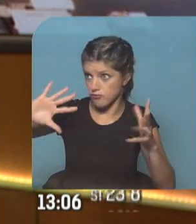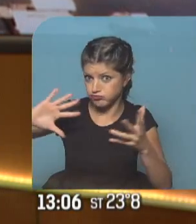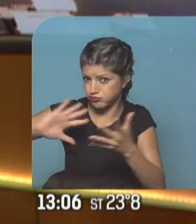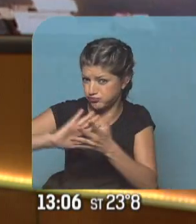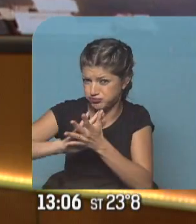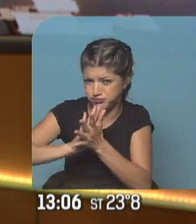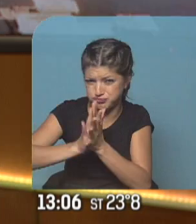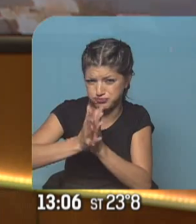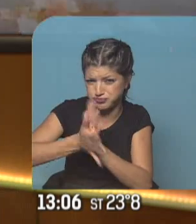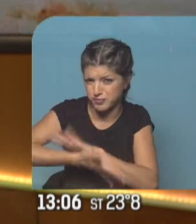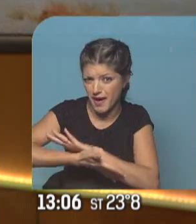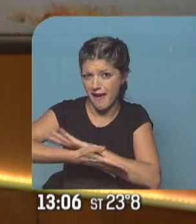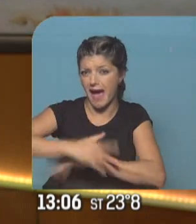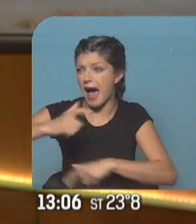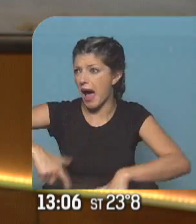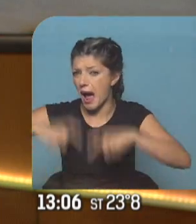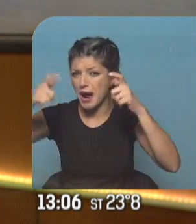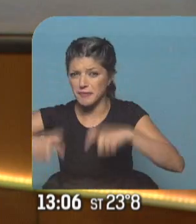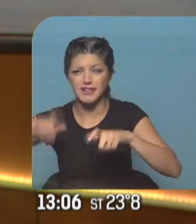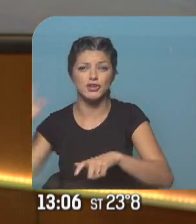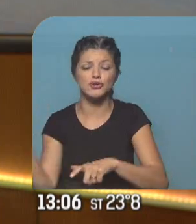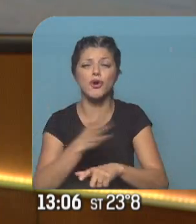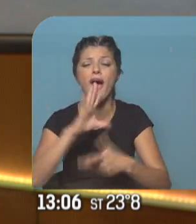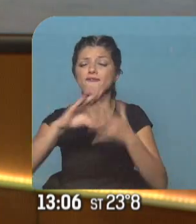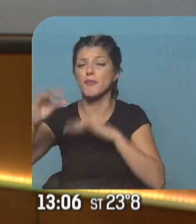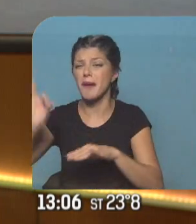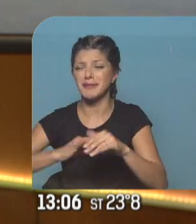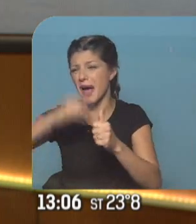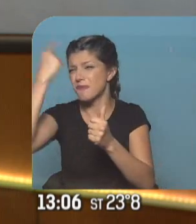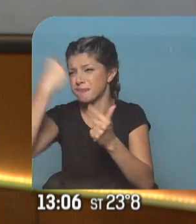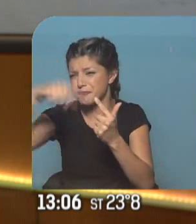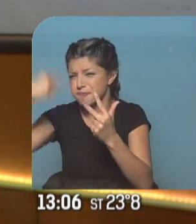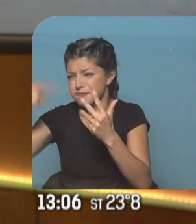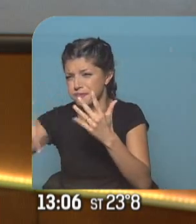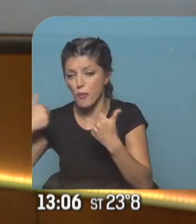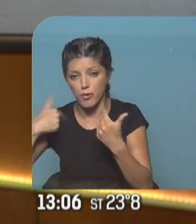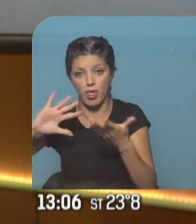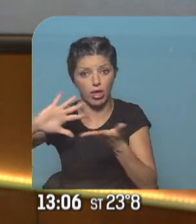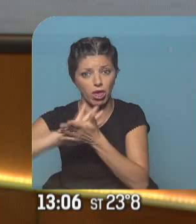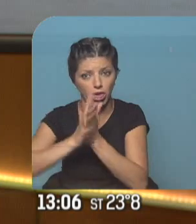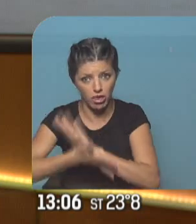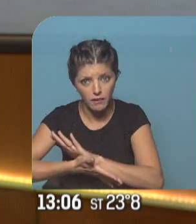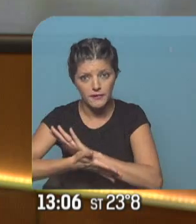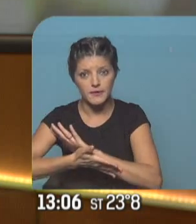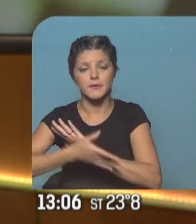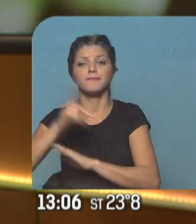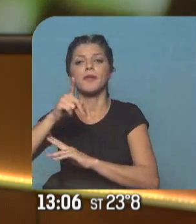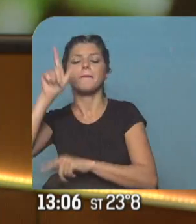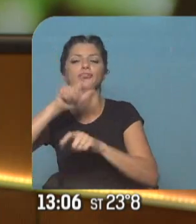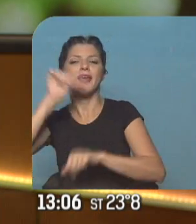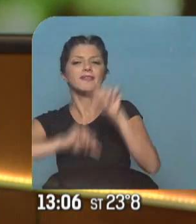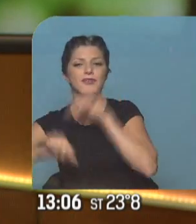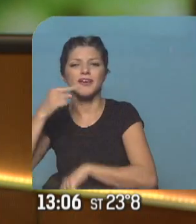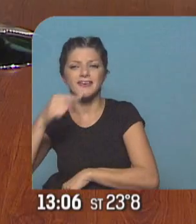parte de los árboles y toda la biodiversidad que implica. No, los científicos dicen que no se conoce ni la mitad de las